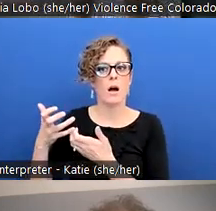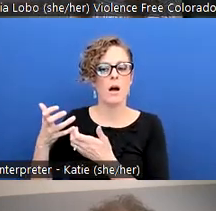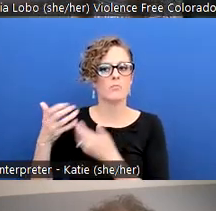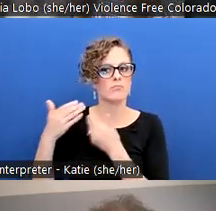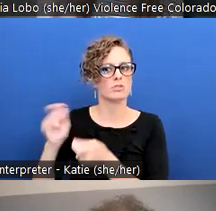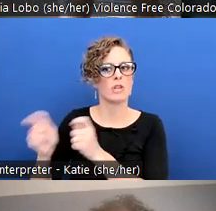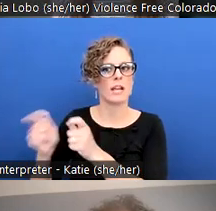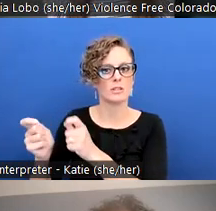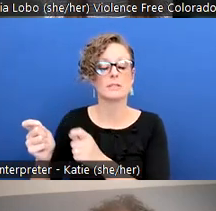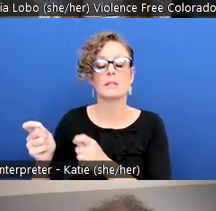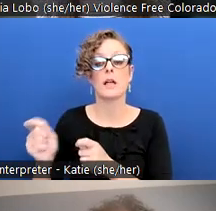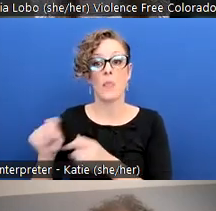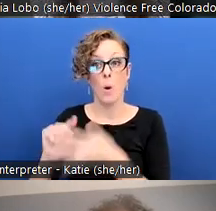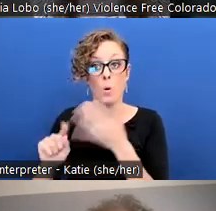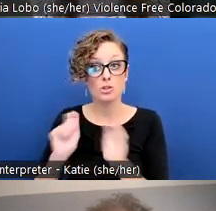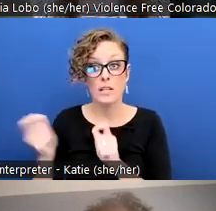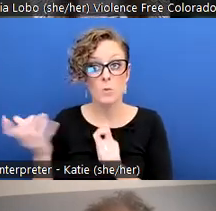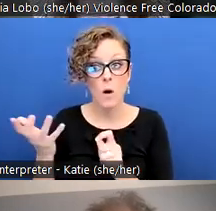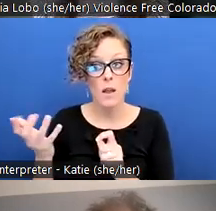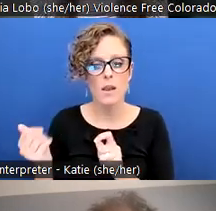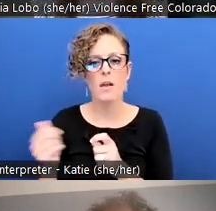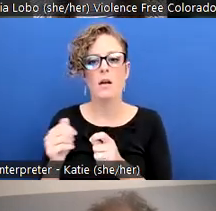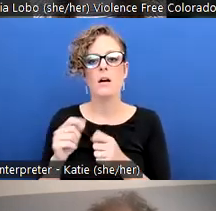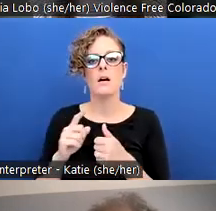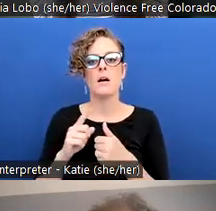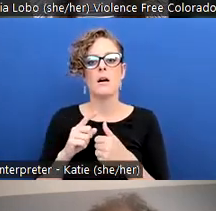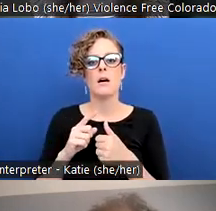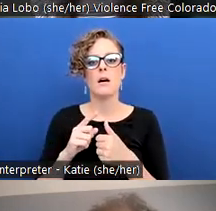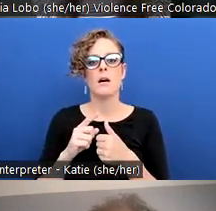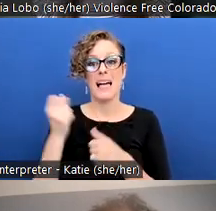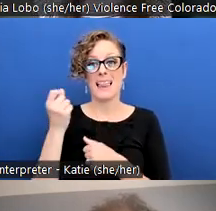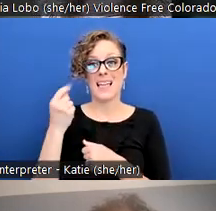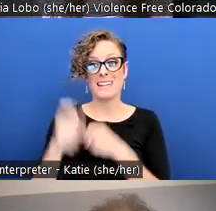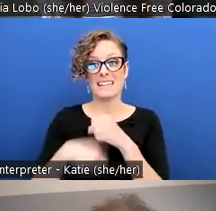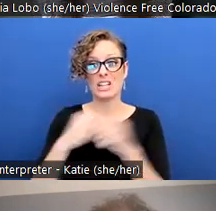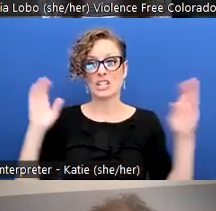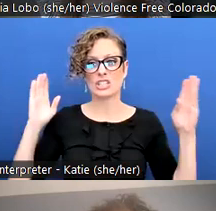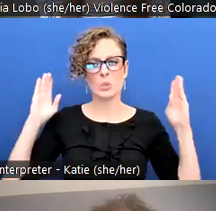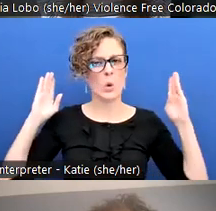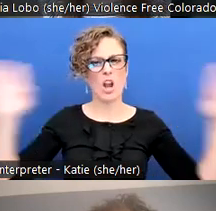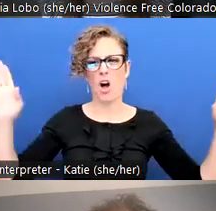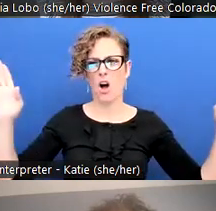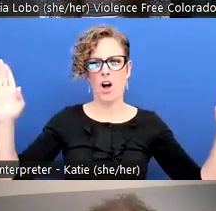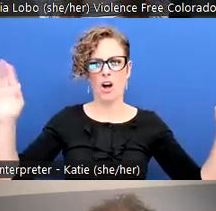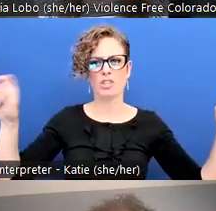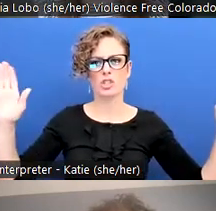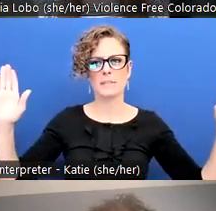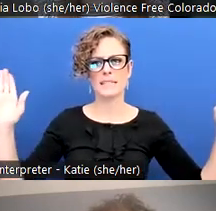Algunos congresistas expresaron algunas preocupaciones y querían cambios, por ejemplo, pensando, por ejemplo,